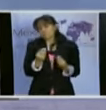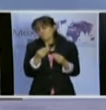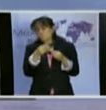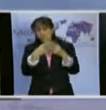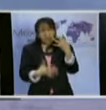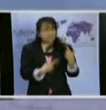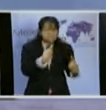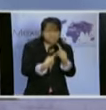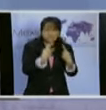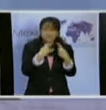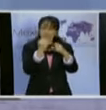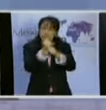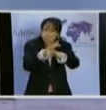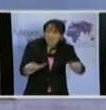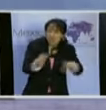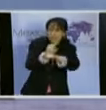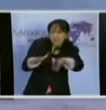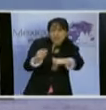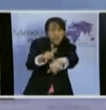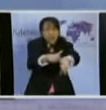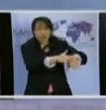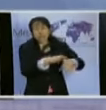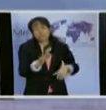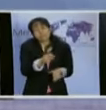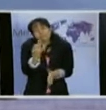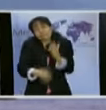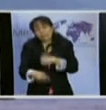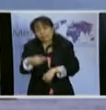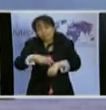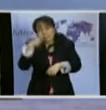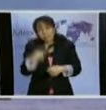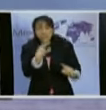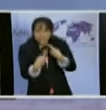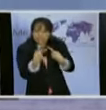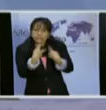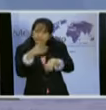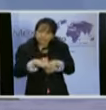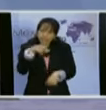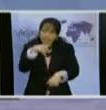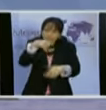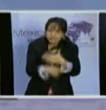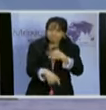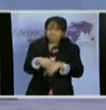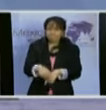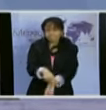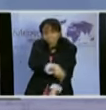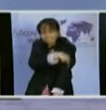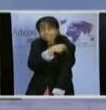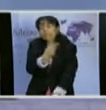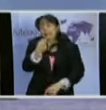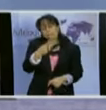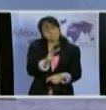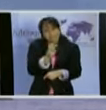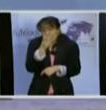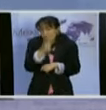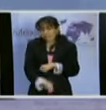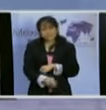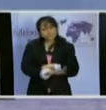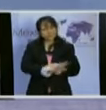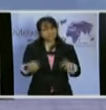el diálogo y el debate que todos y todas quisiéramos, pero confiemos que es un hito más en un proceso y que